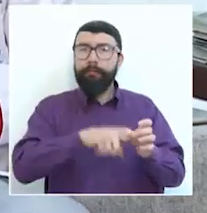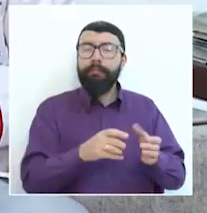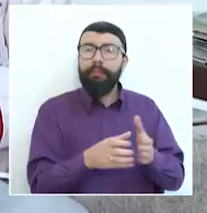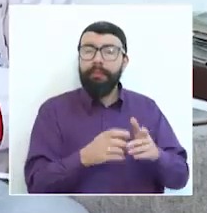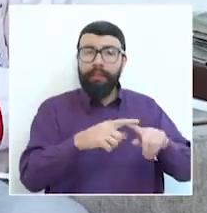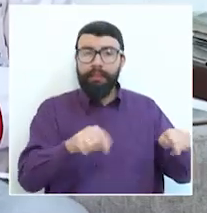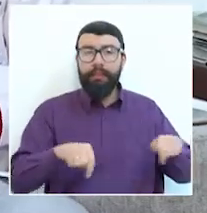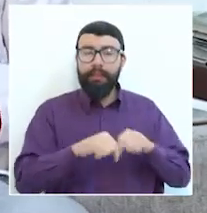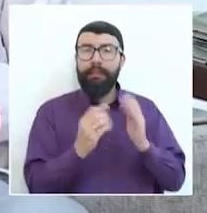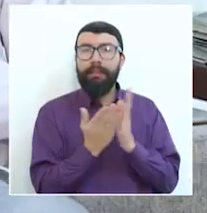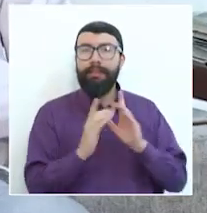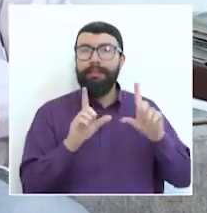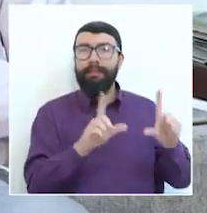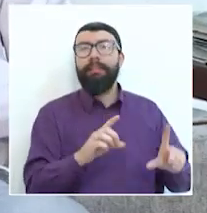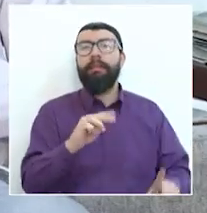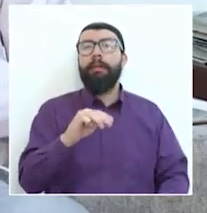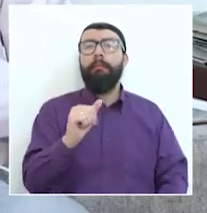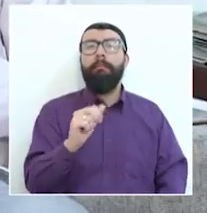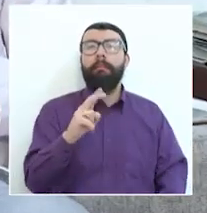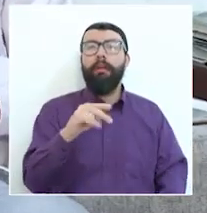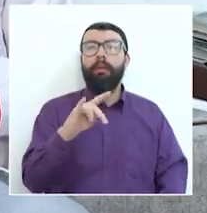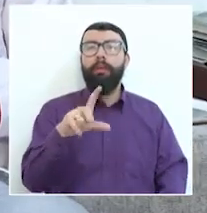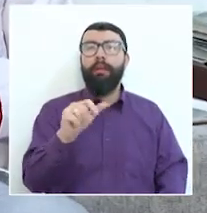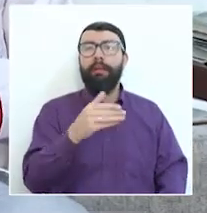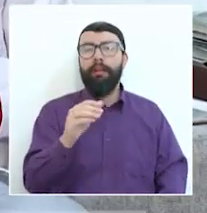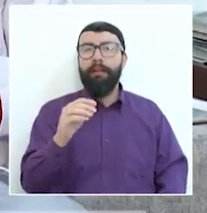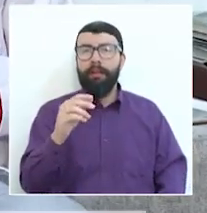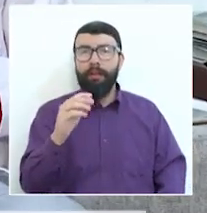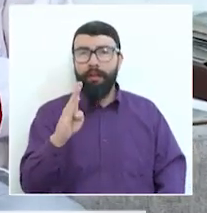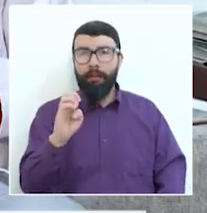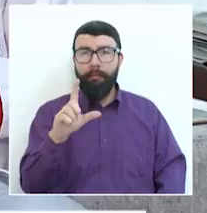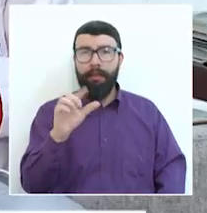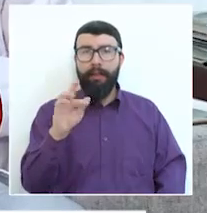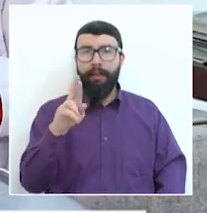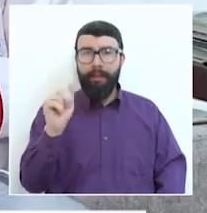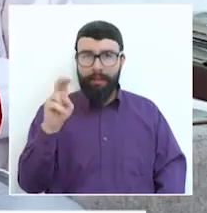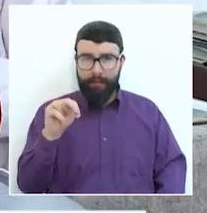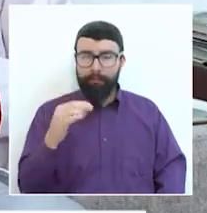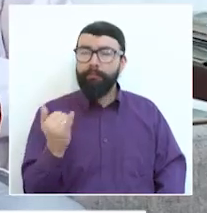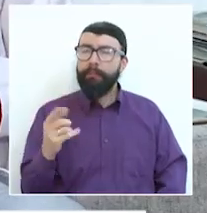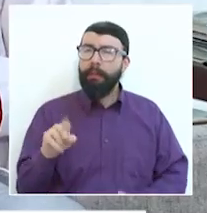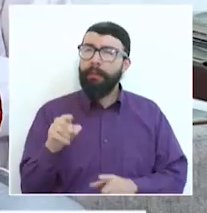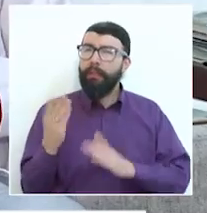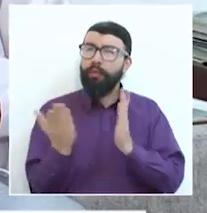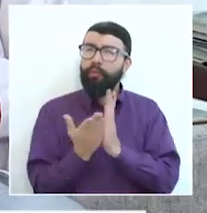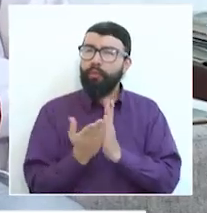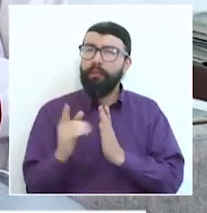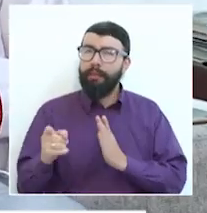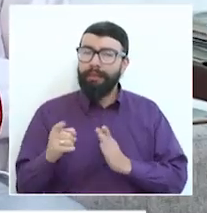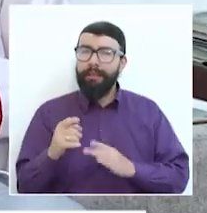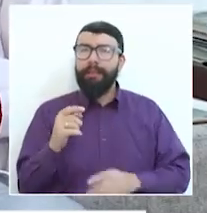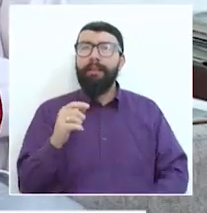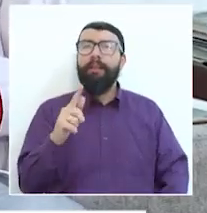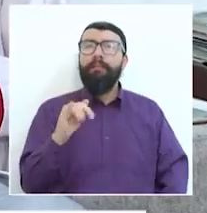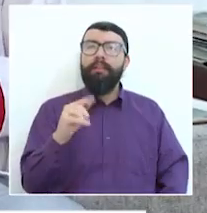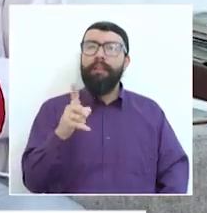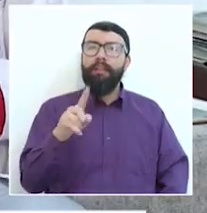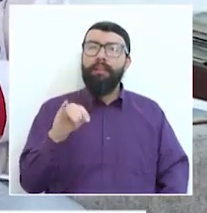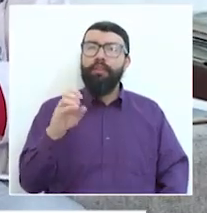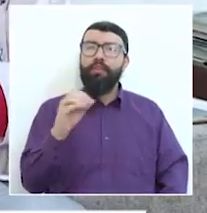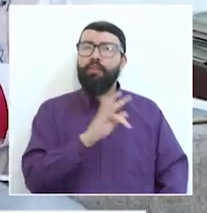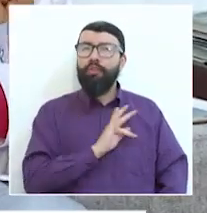él también hizo fisioterapia. Y entonces son estas dos personas las que deben de